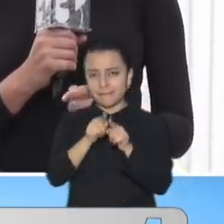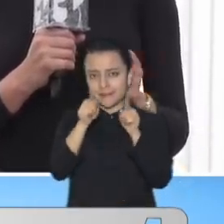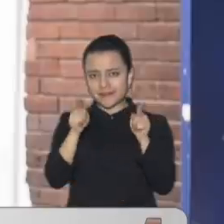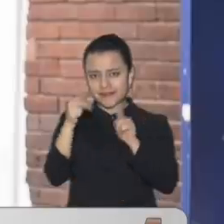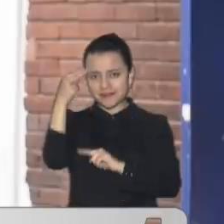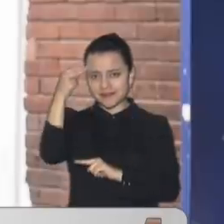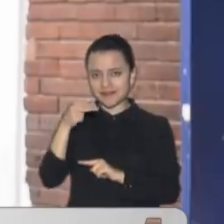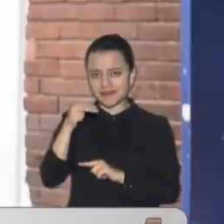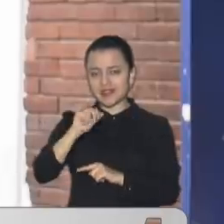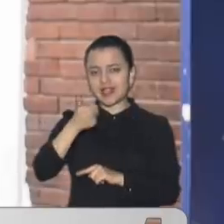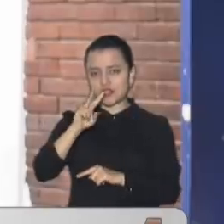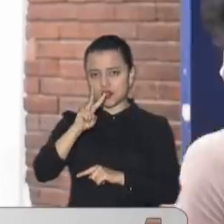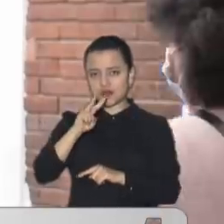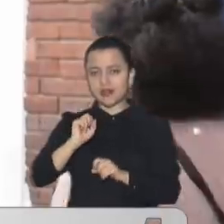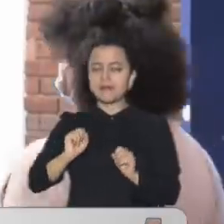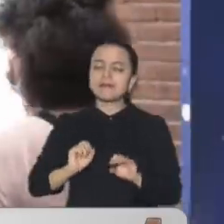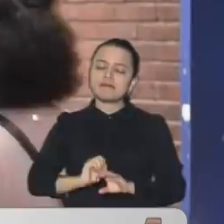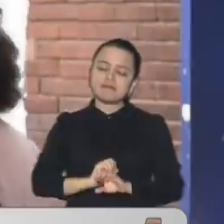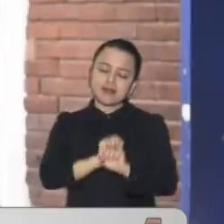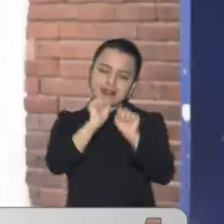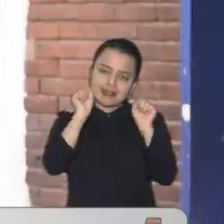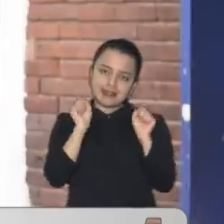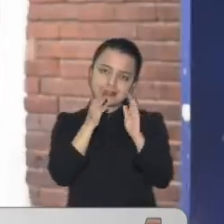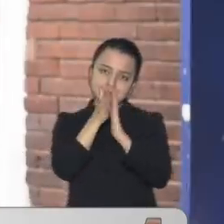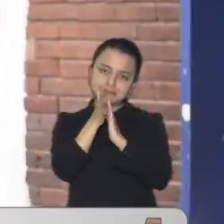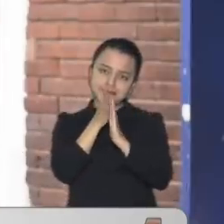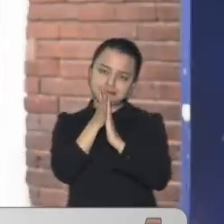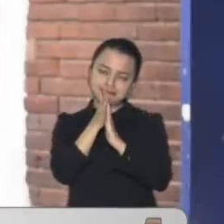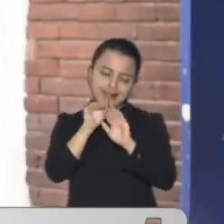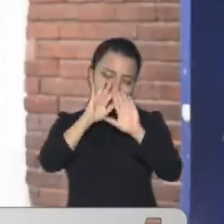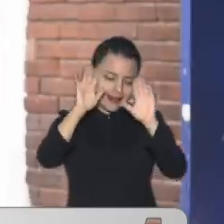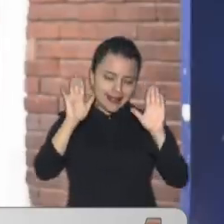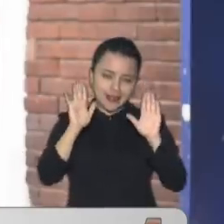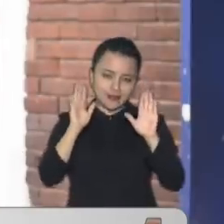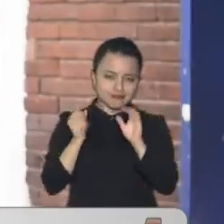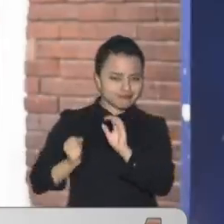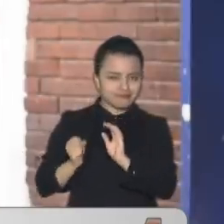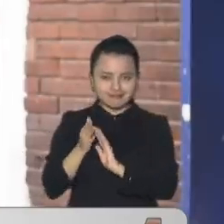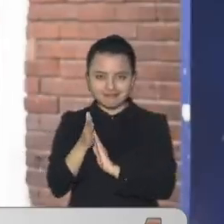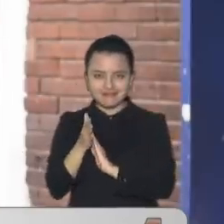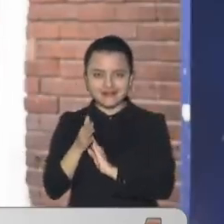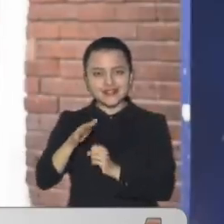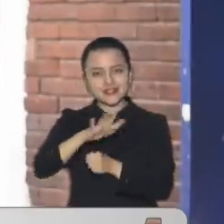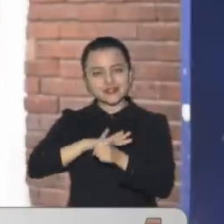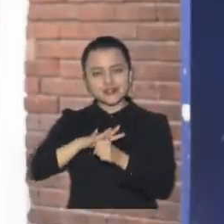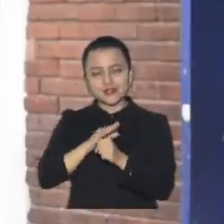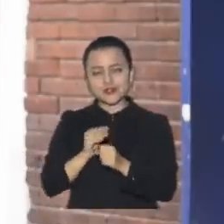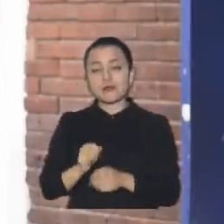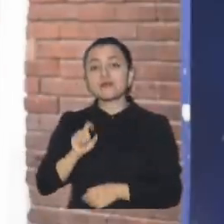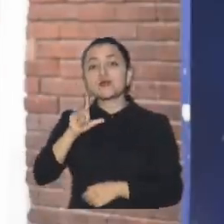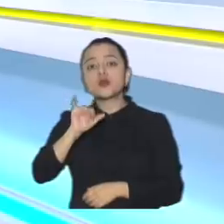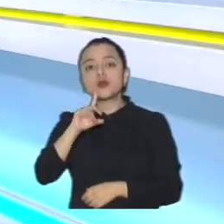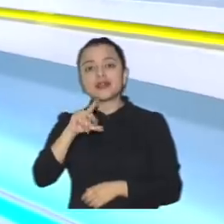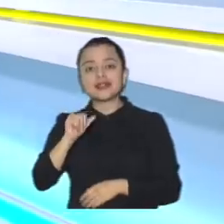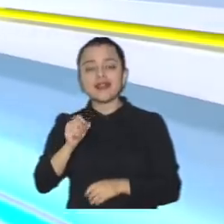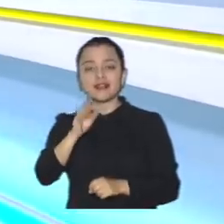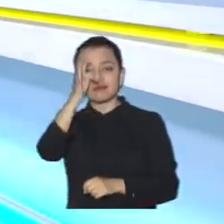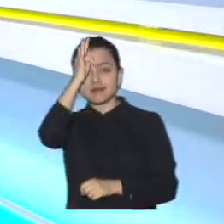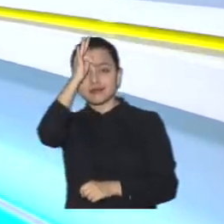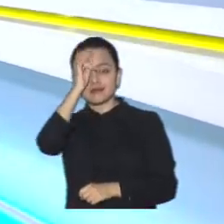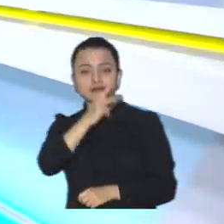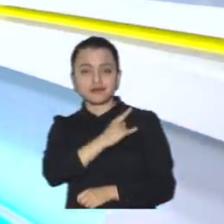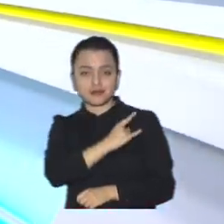tendremos sobre las 12 del mediodía y por supuesto con todos los detalles. Luisa Fernández desde el Hospital de Santa Clara, Noticentro